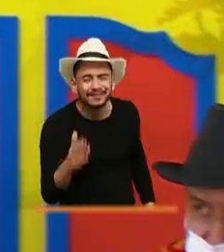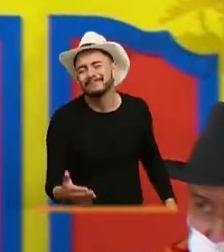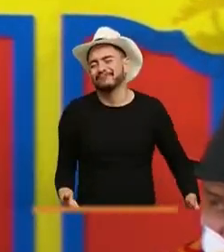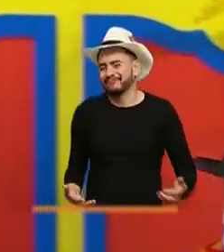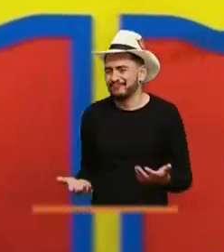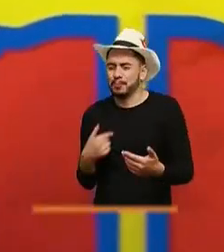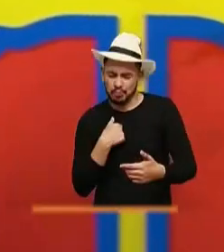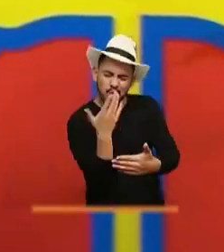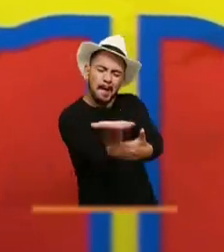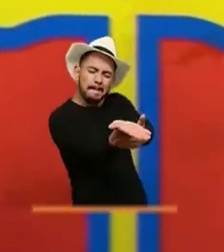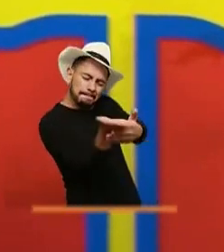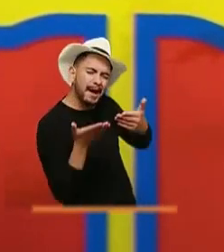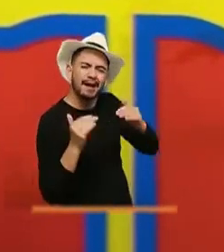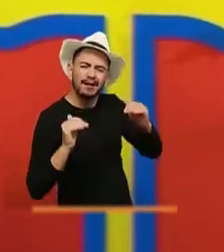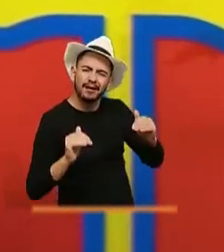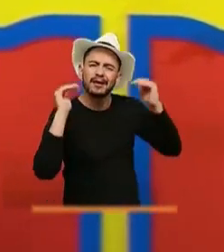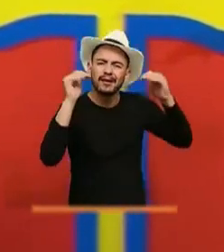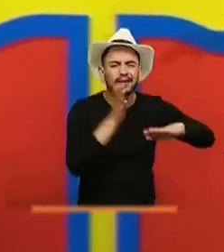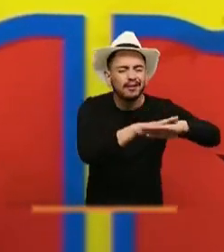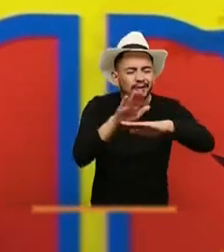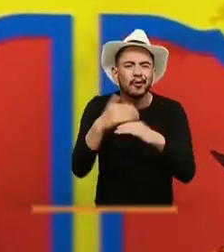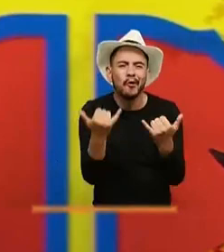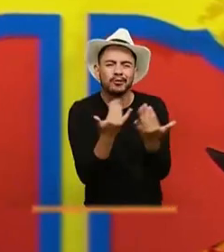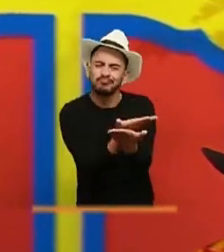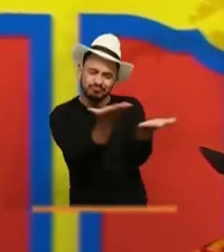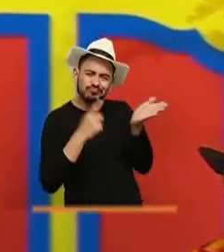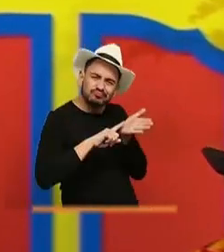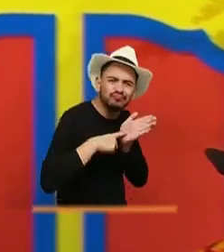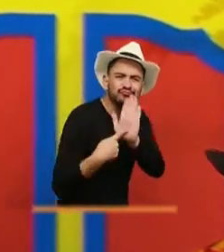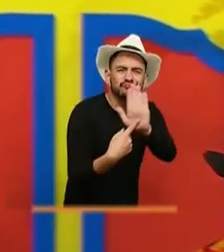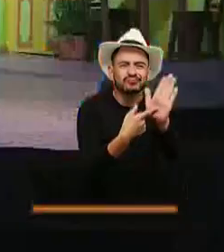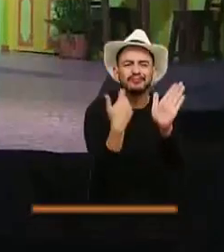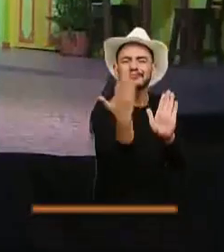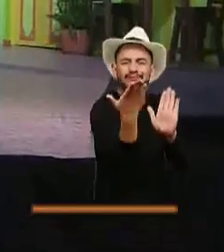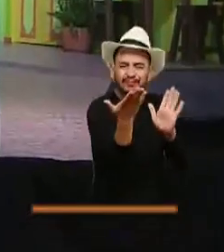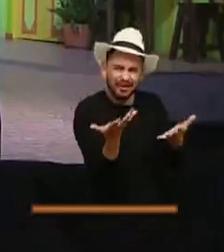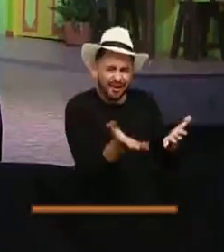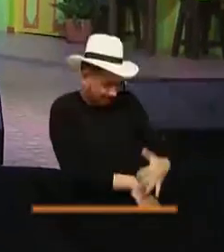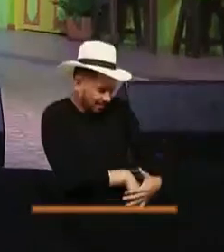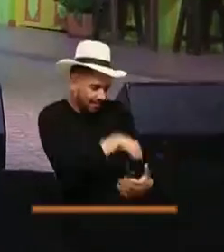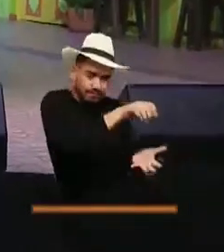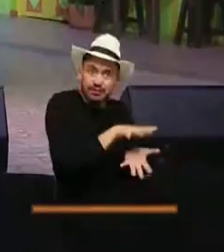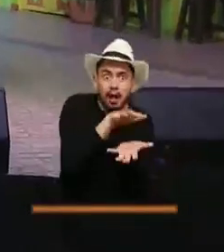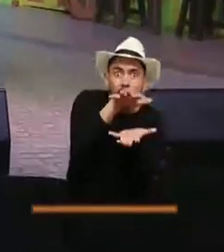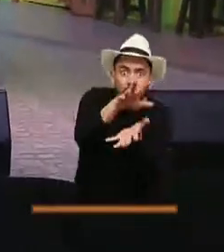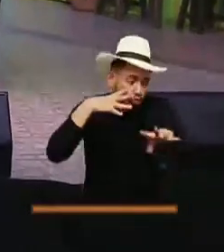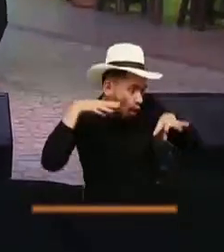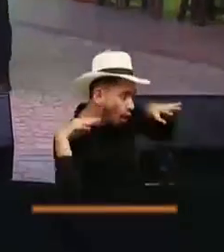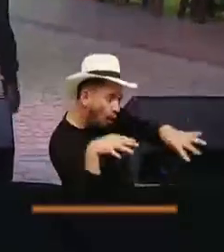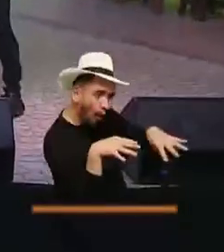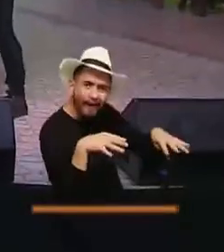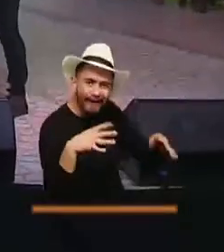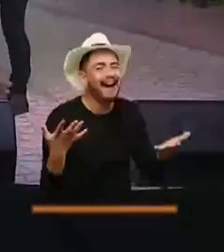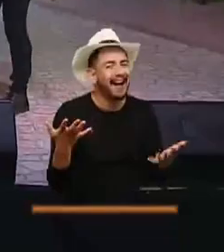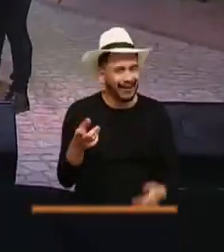nivel, mostrale hoy a la gente que tenés en el carriel. Yo no les